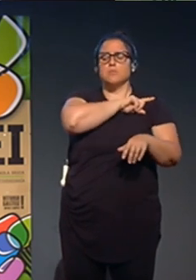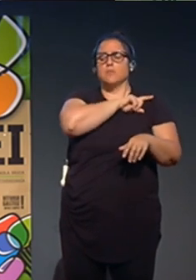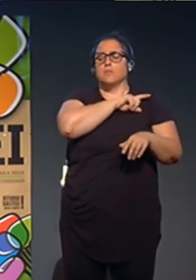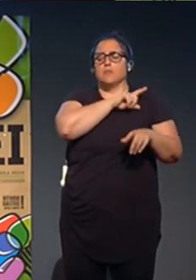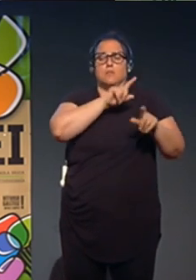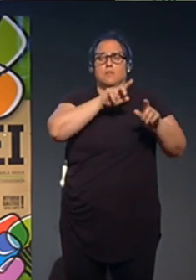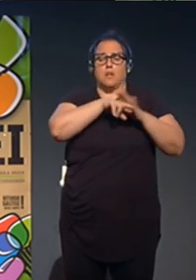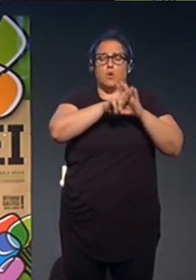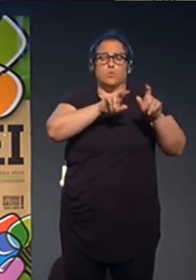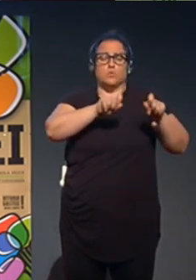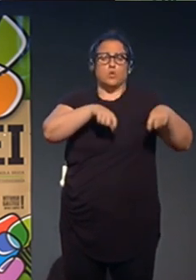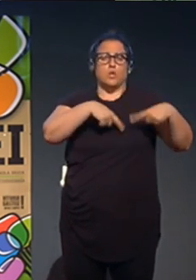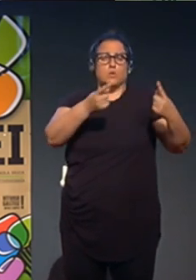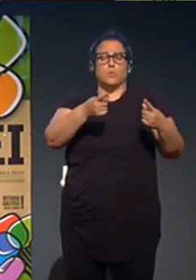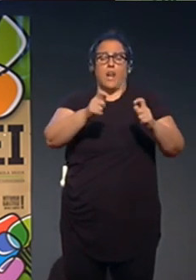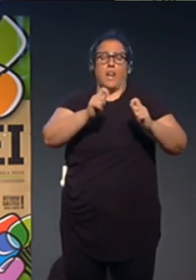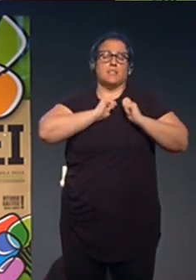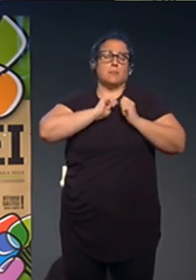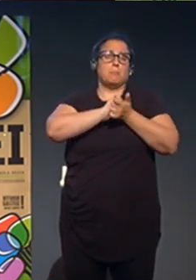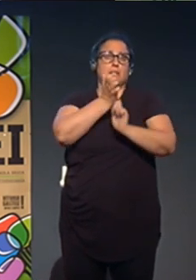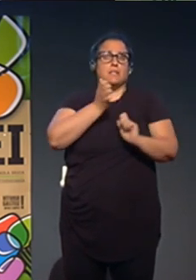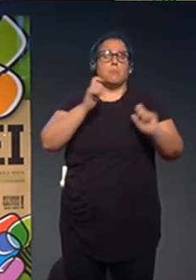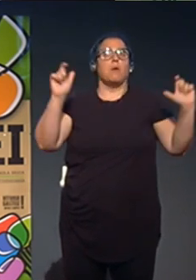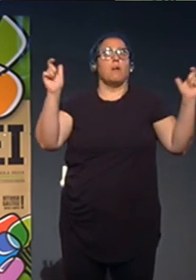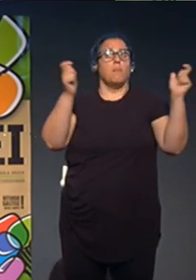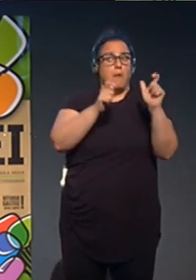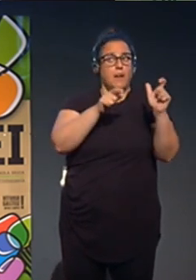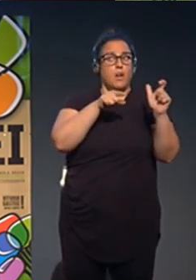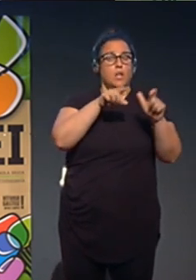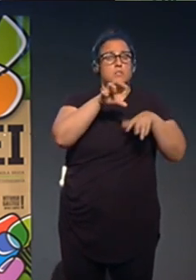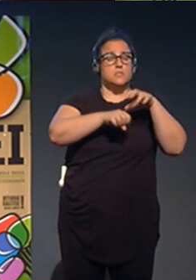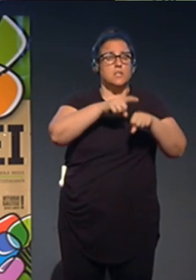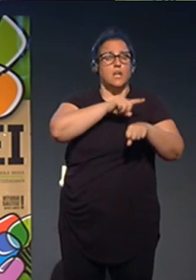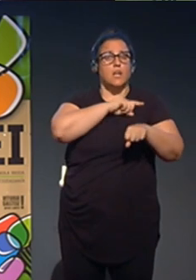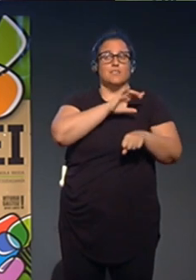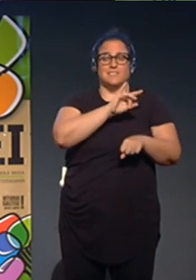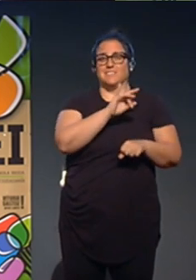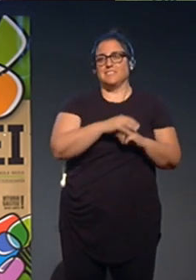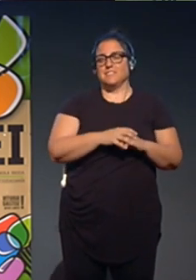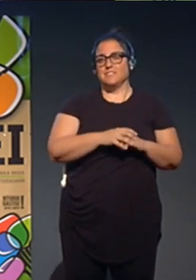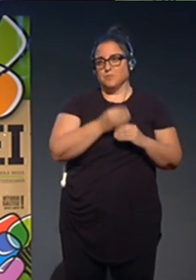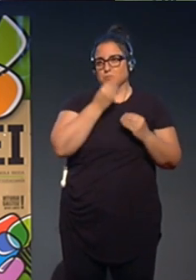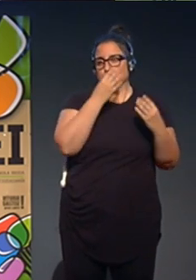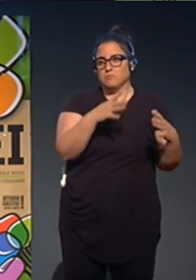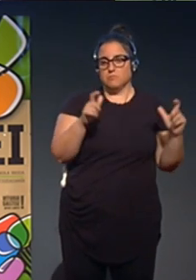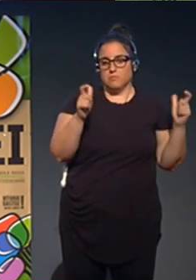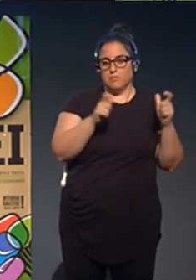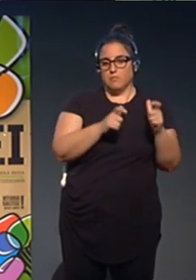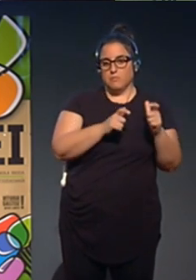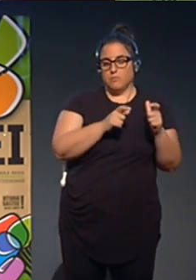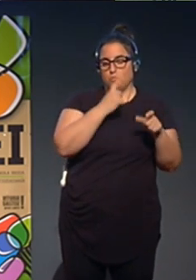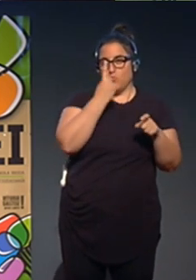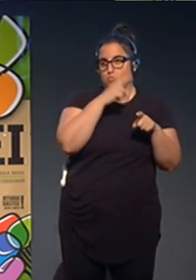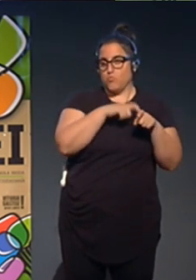tenemos en préstamo de nuestros nietos La respuesta es Sí pero es que eso es solamente un tipo de crecimiento